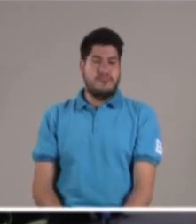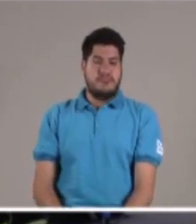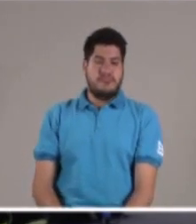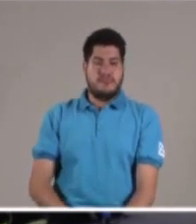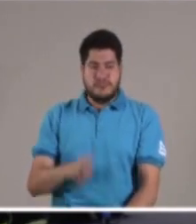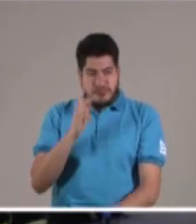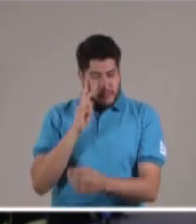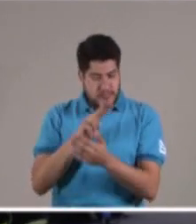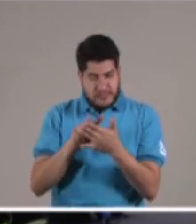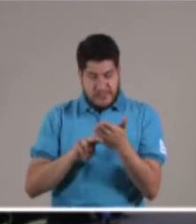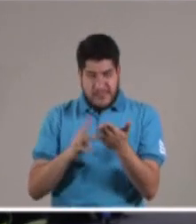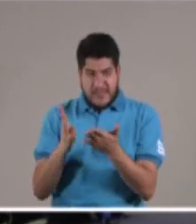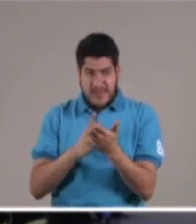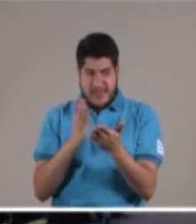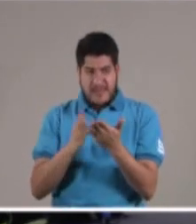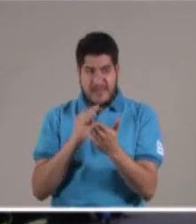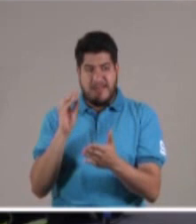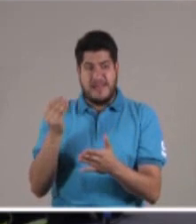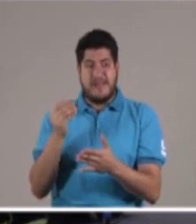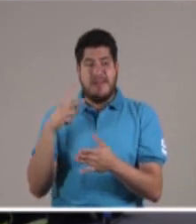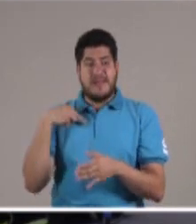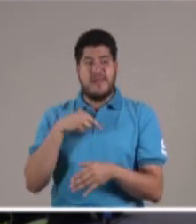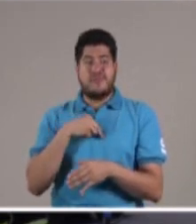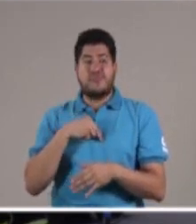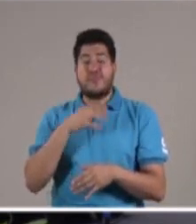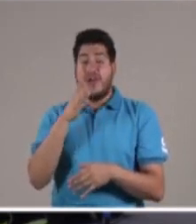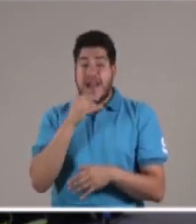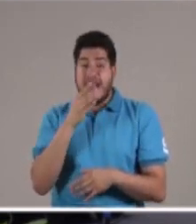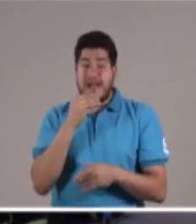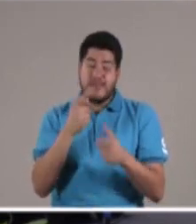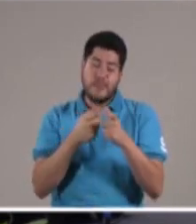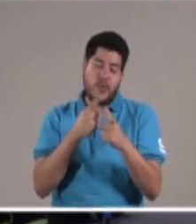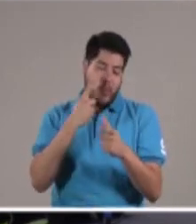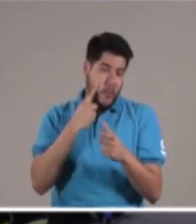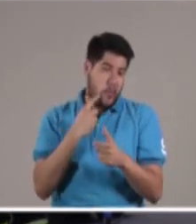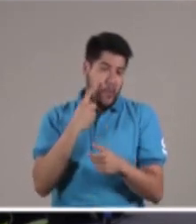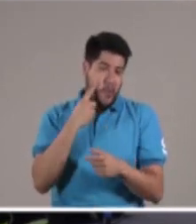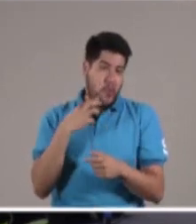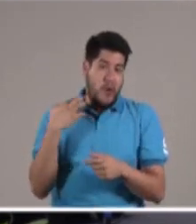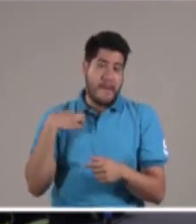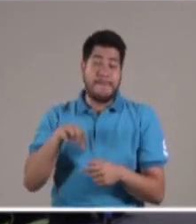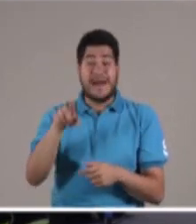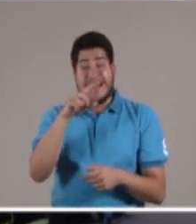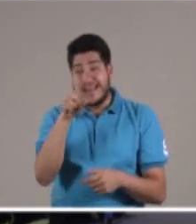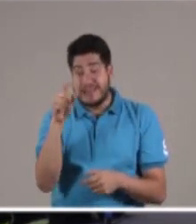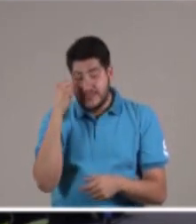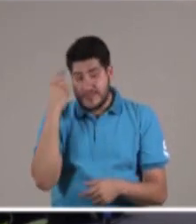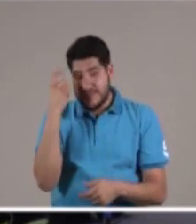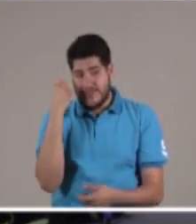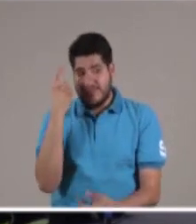dice la Biblia que incluso les tendríamos que hablar con ternura para ver si los convencemos